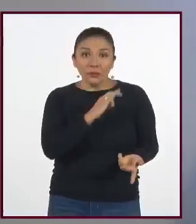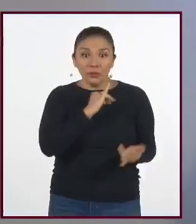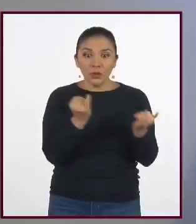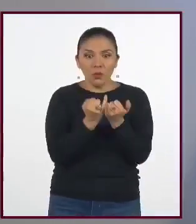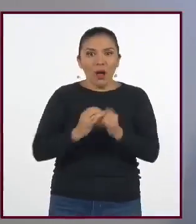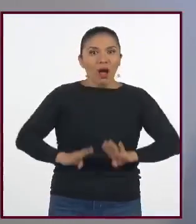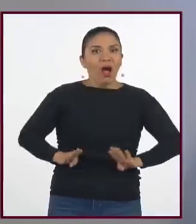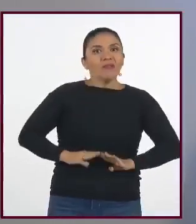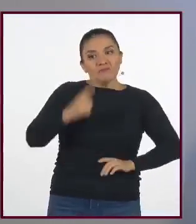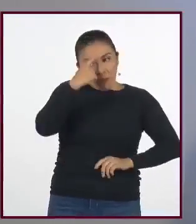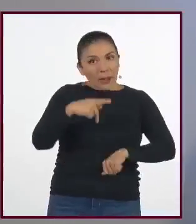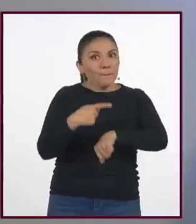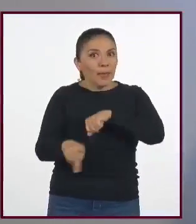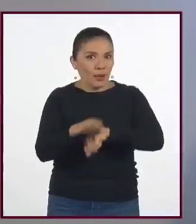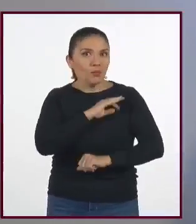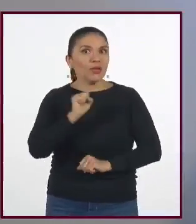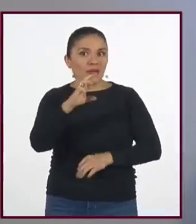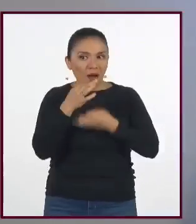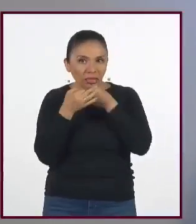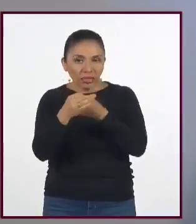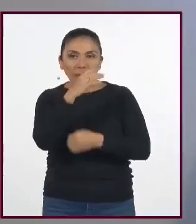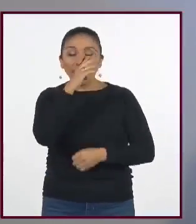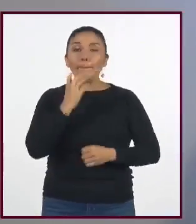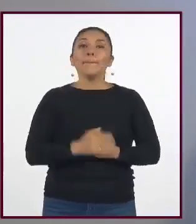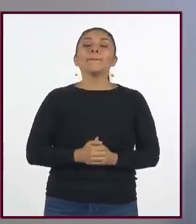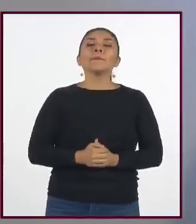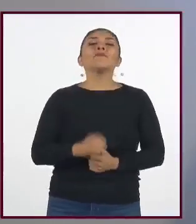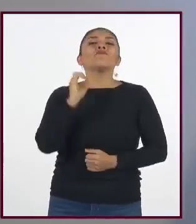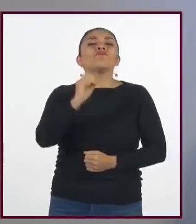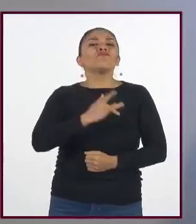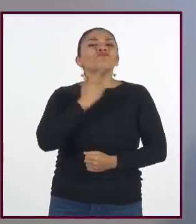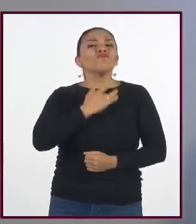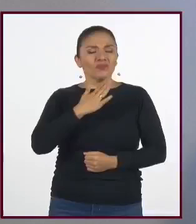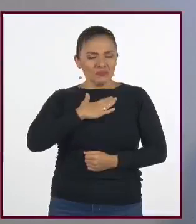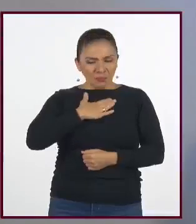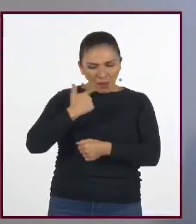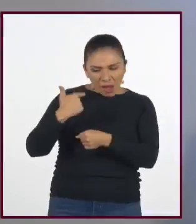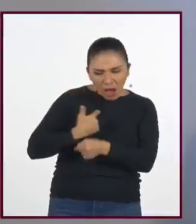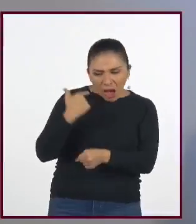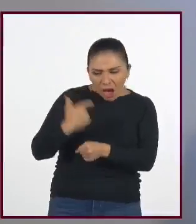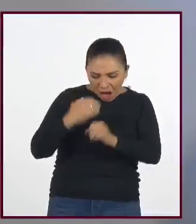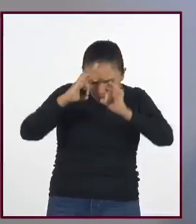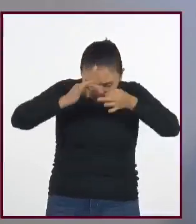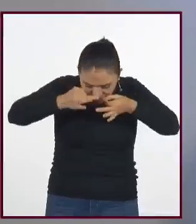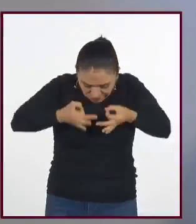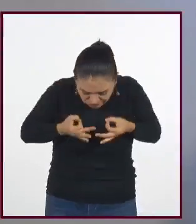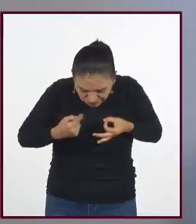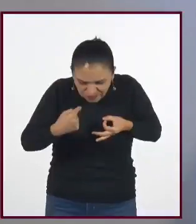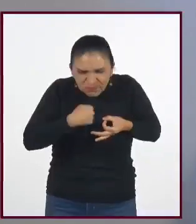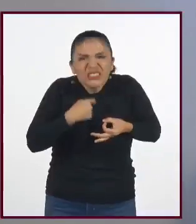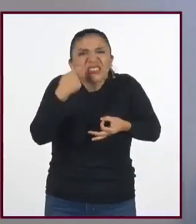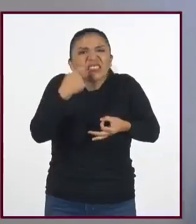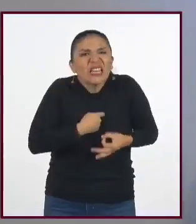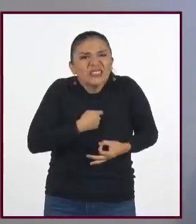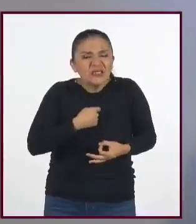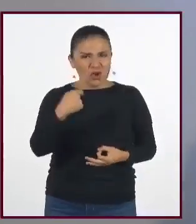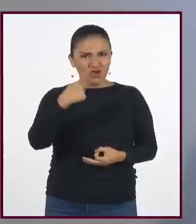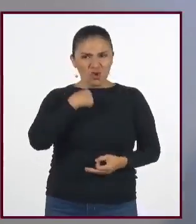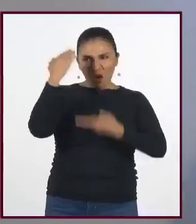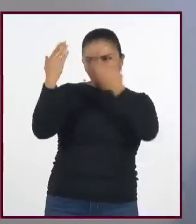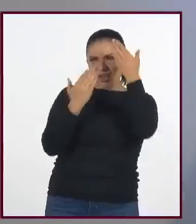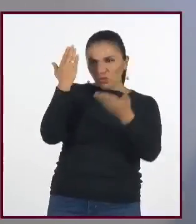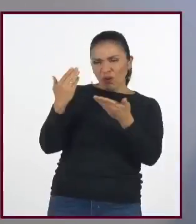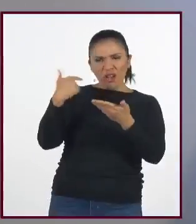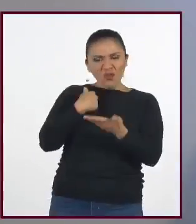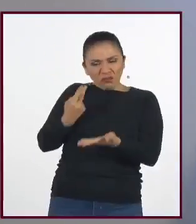factor de riesgo también. El autoconcepto, ¿cuál es el autoconcepto académico del chico?